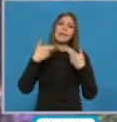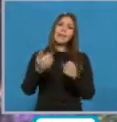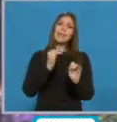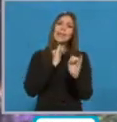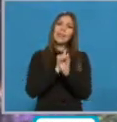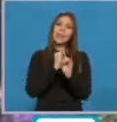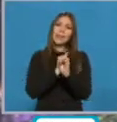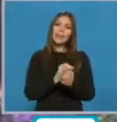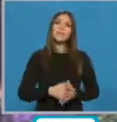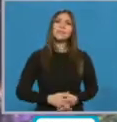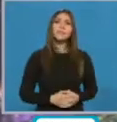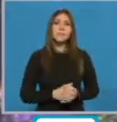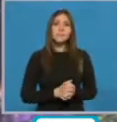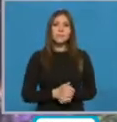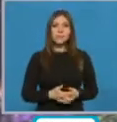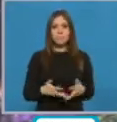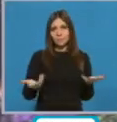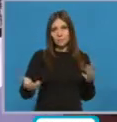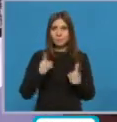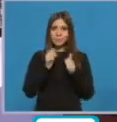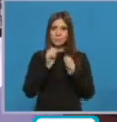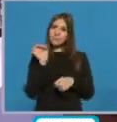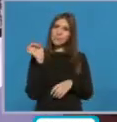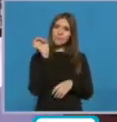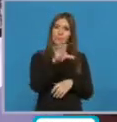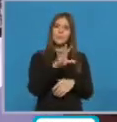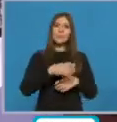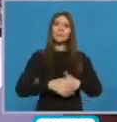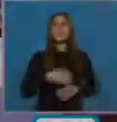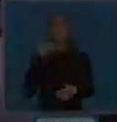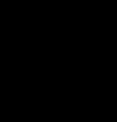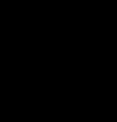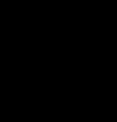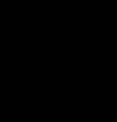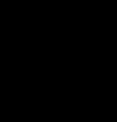Ahí está, Pues entonces, venga. exactamente, a escribir y a llamar para que se lleven estos regalos.